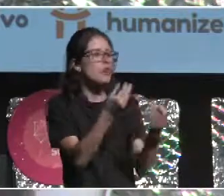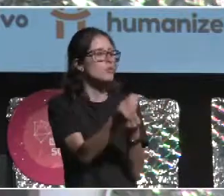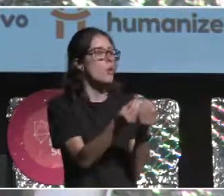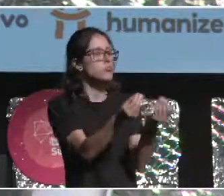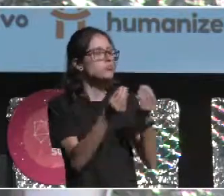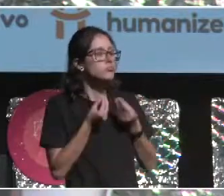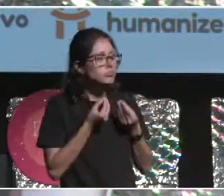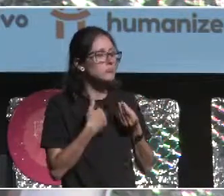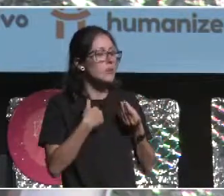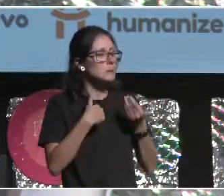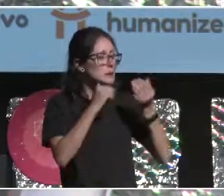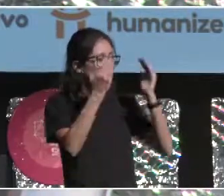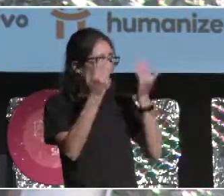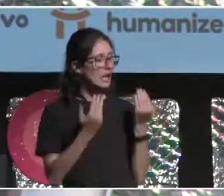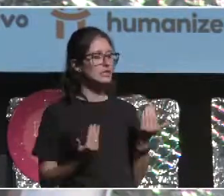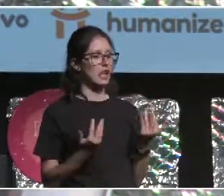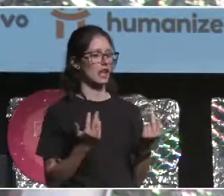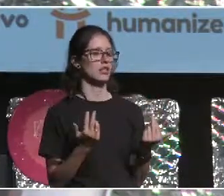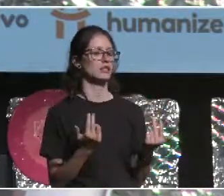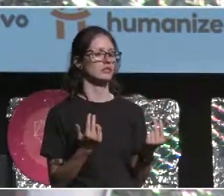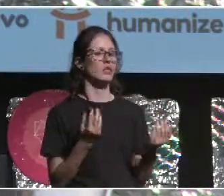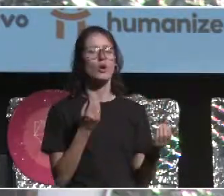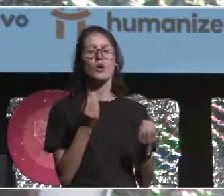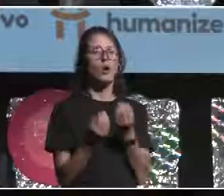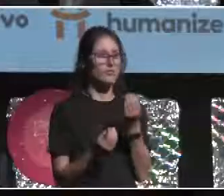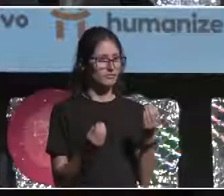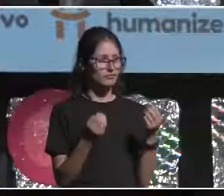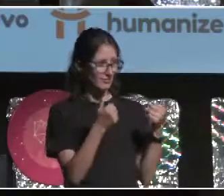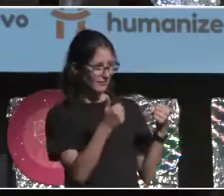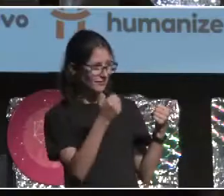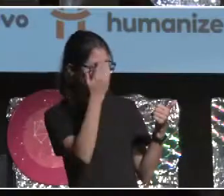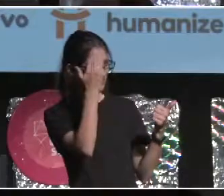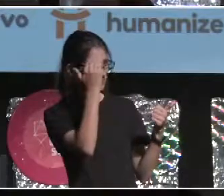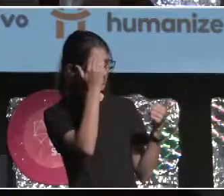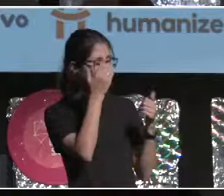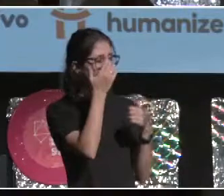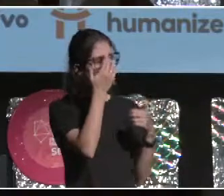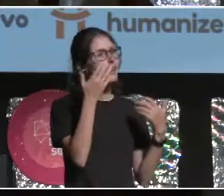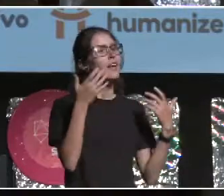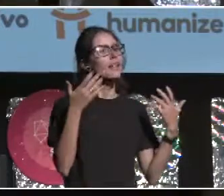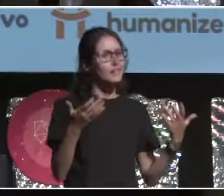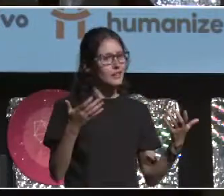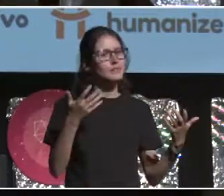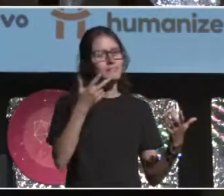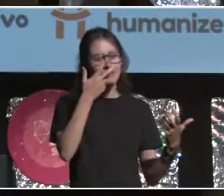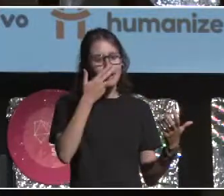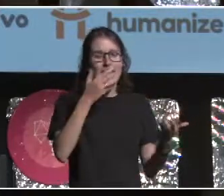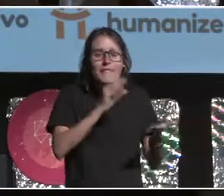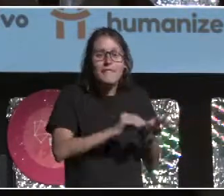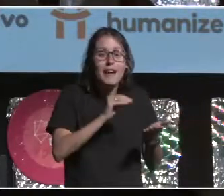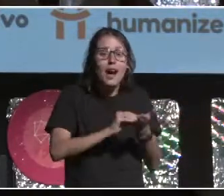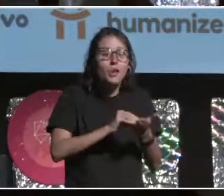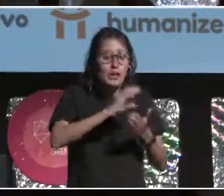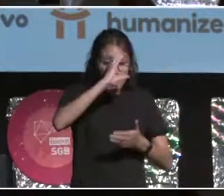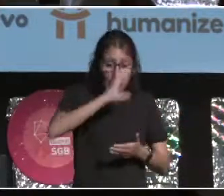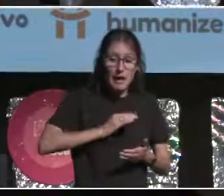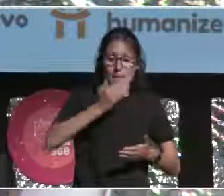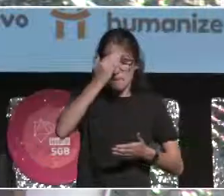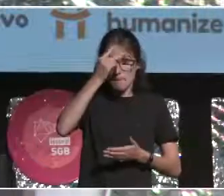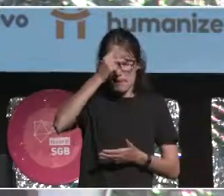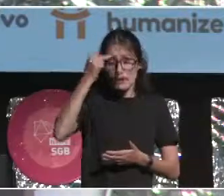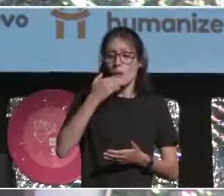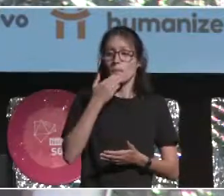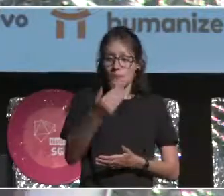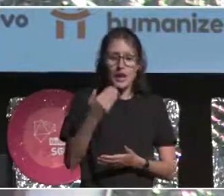¿Quién puede levantar la mano? Ok. Entonces hace falta esa demanda. Si vemos, solo vi como 4 o